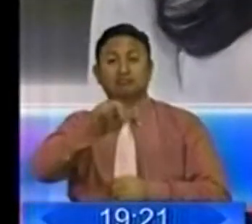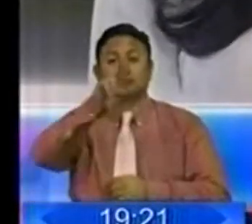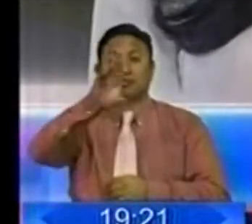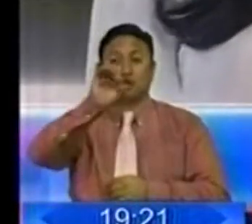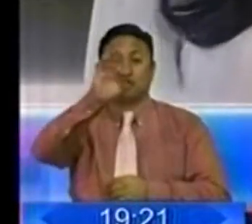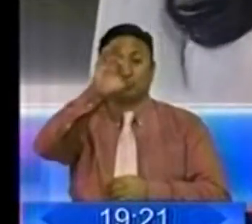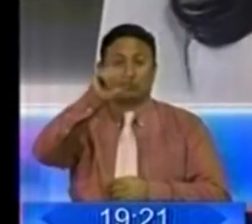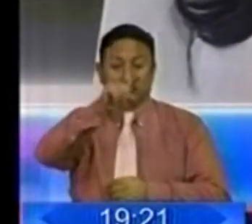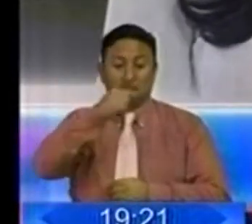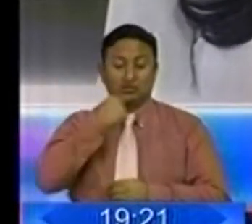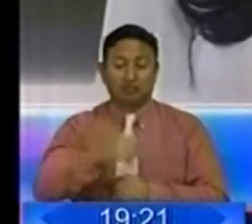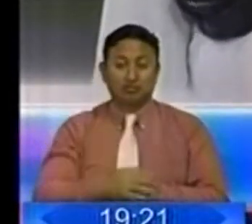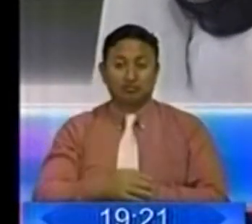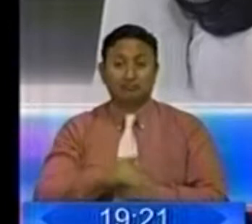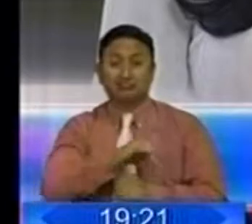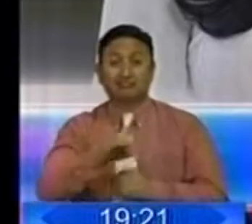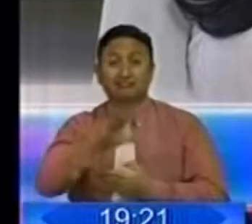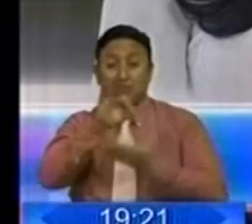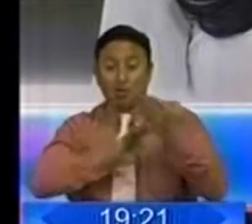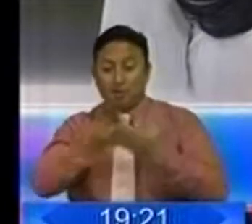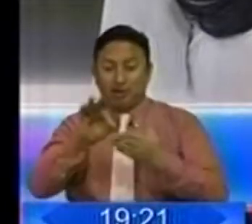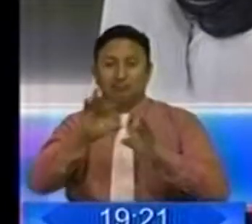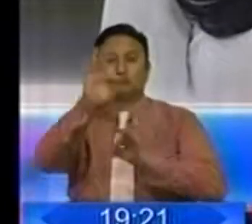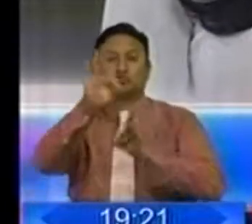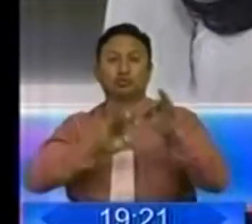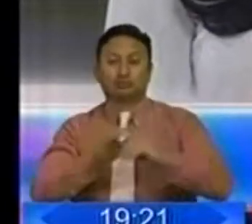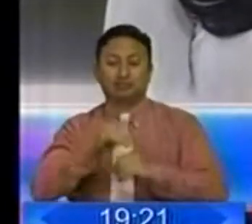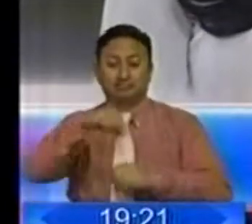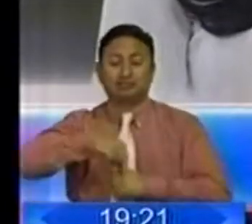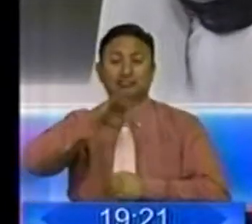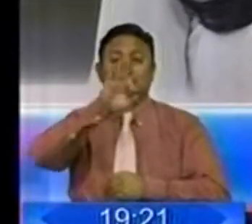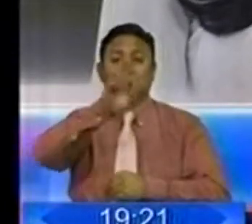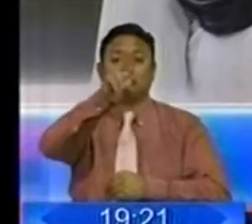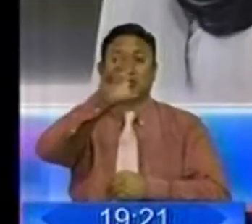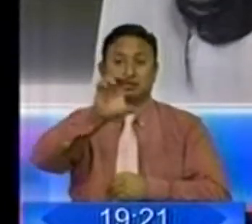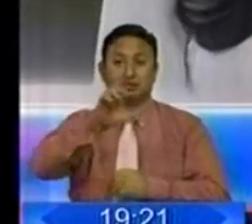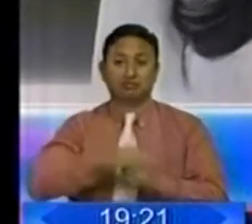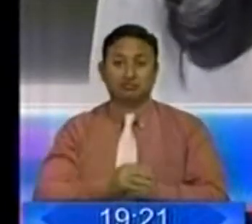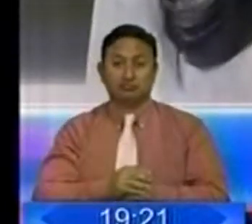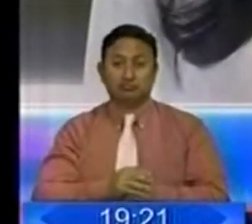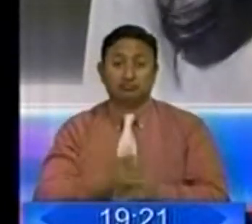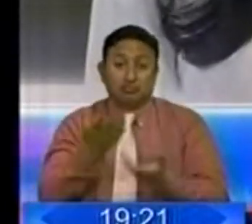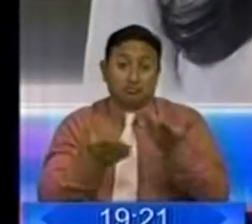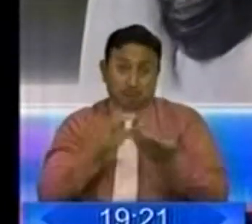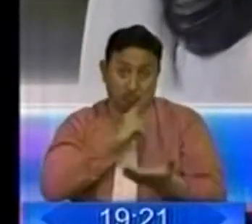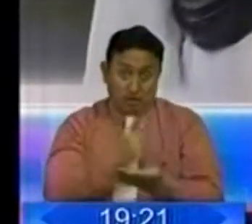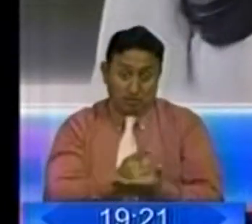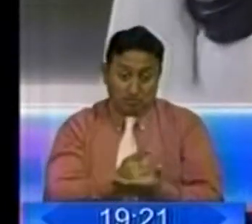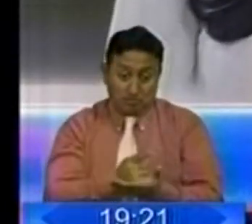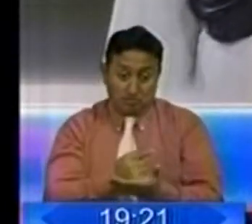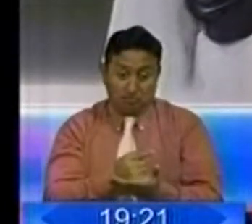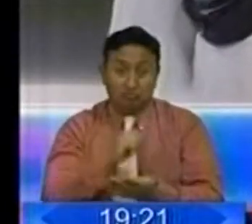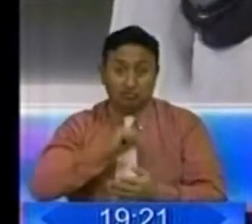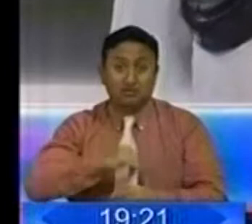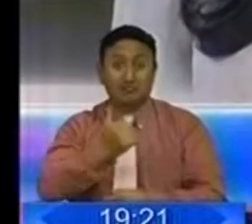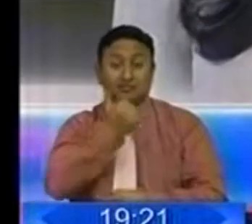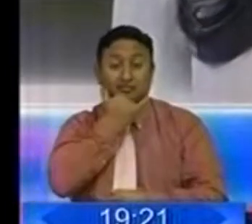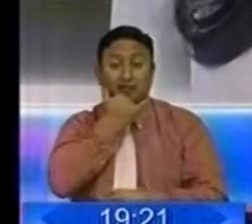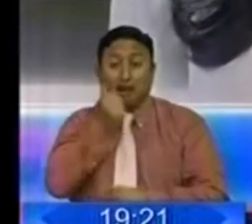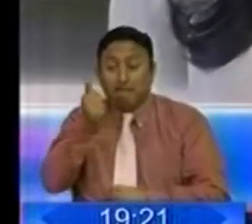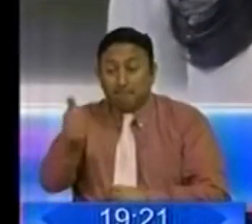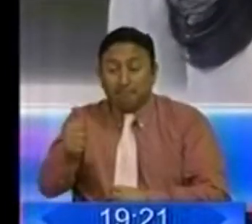declaró una supuesta nulidad de la autorización otorgada a Televicentro, que de ser cierta la habría cometido la